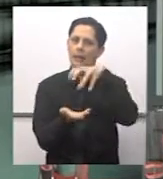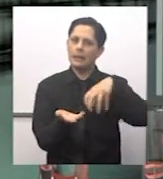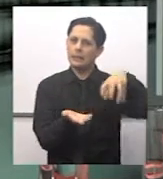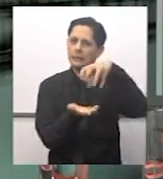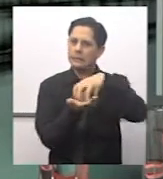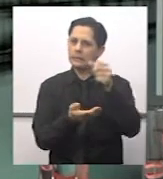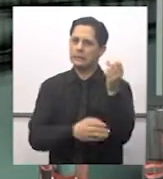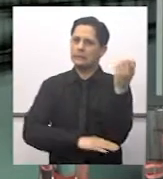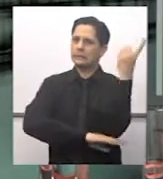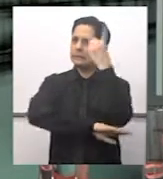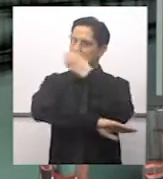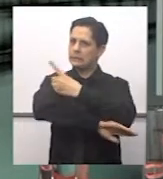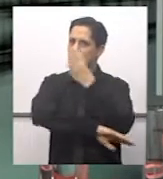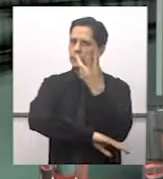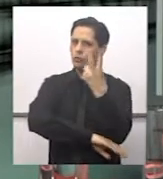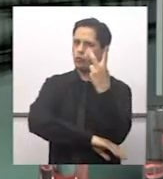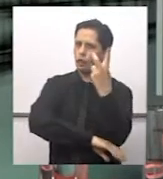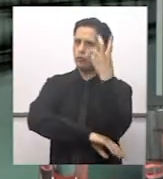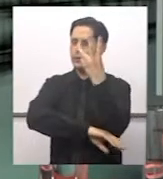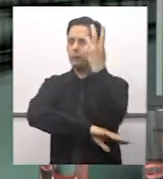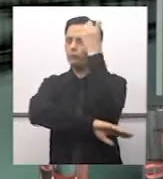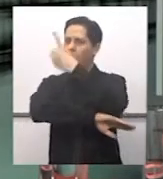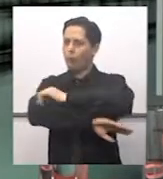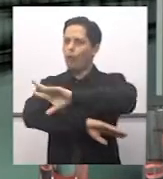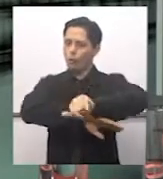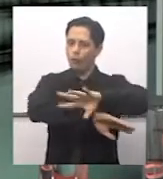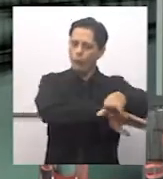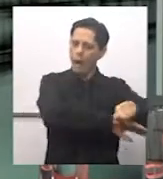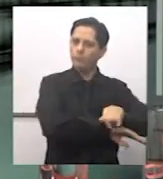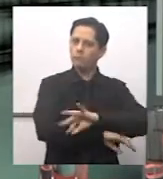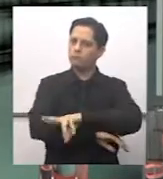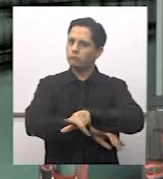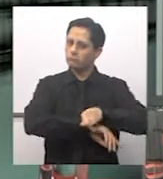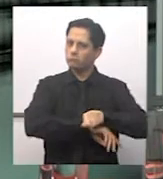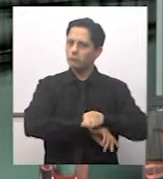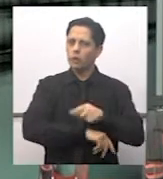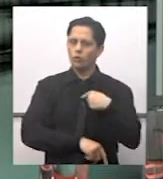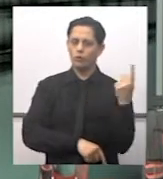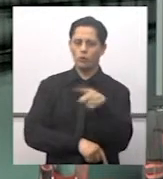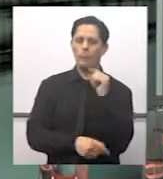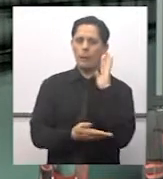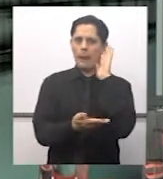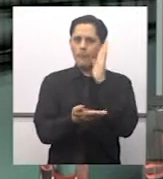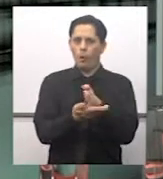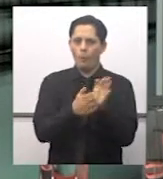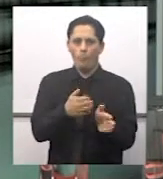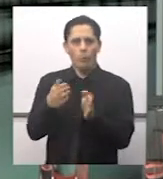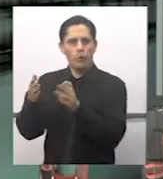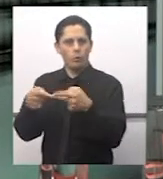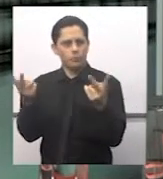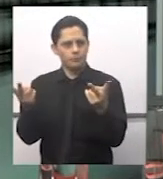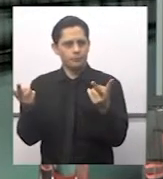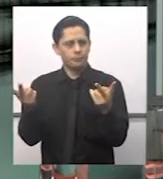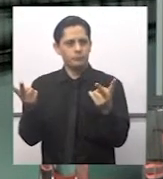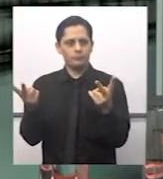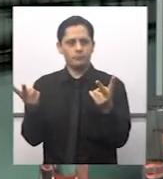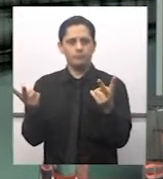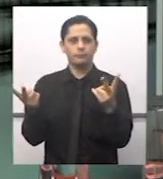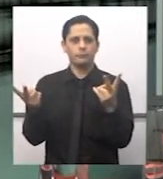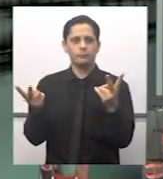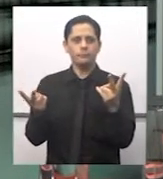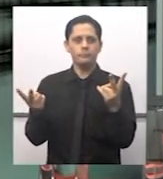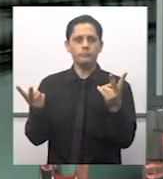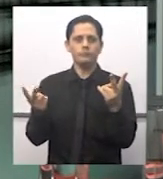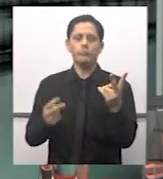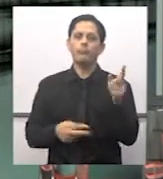hubo además vandalismo. Y nosotros tenemos que imponer el orden público. Pero ha habido movilizaciones portuarias en